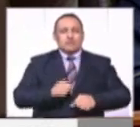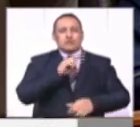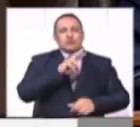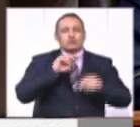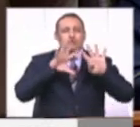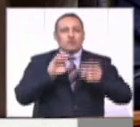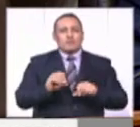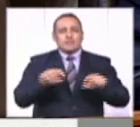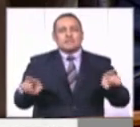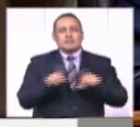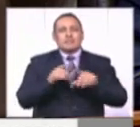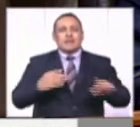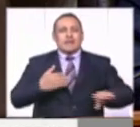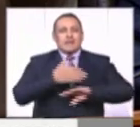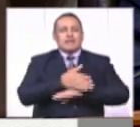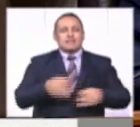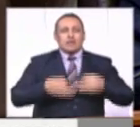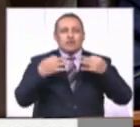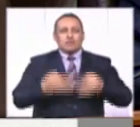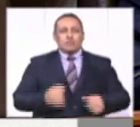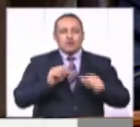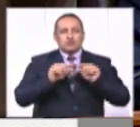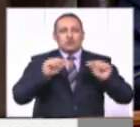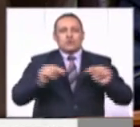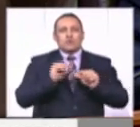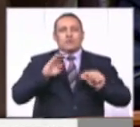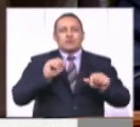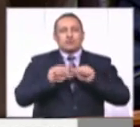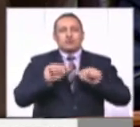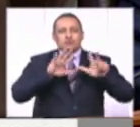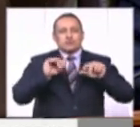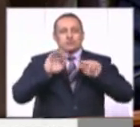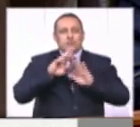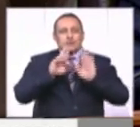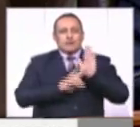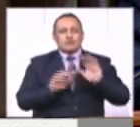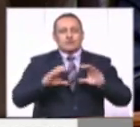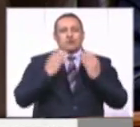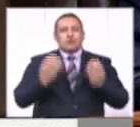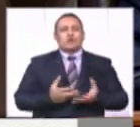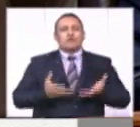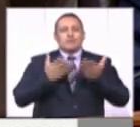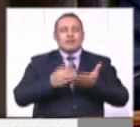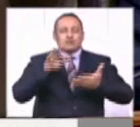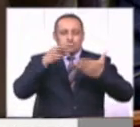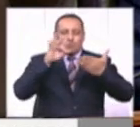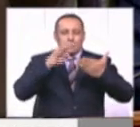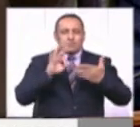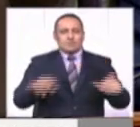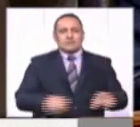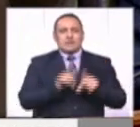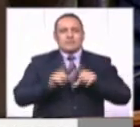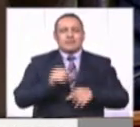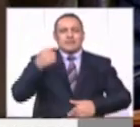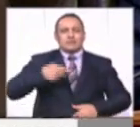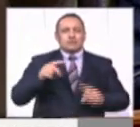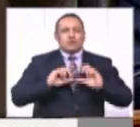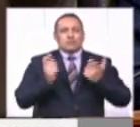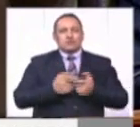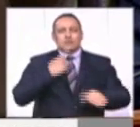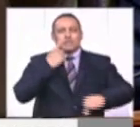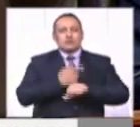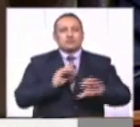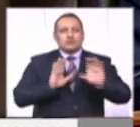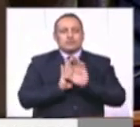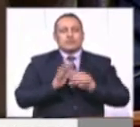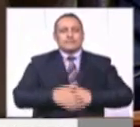290 pase conforme el inciso B del artículo 89 del reglamento del congreso para su calificación en la subcomisión de acusaciones